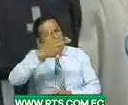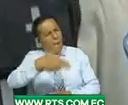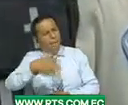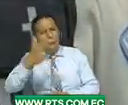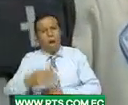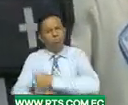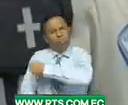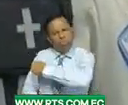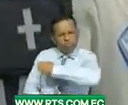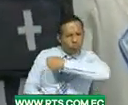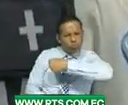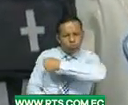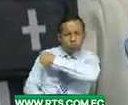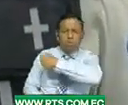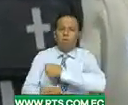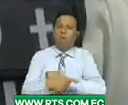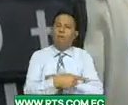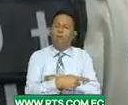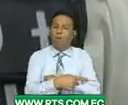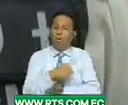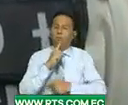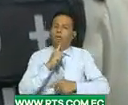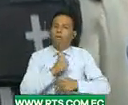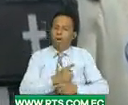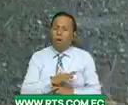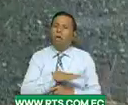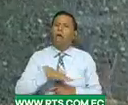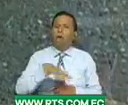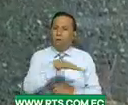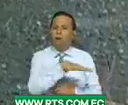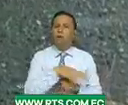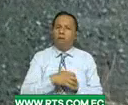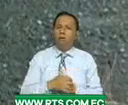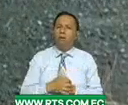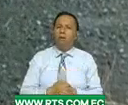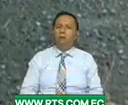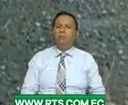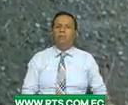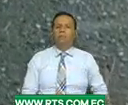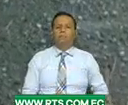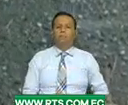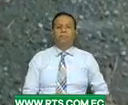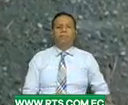querían atentar contra la vida de los mismos de aquí del sector. Informó José Morales.